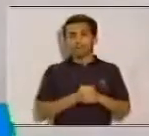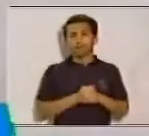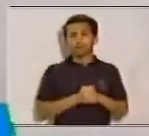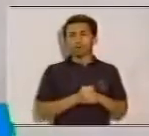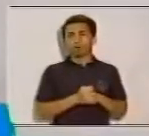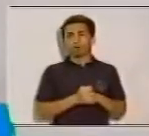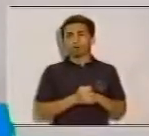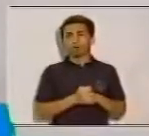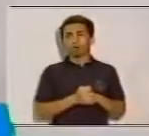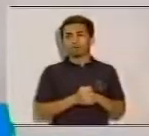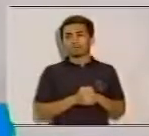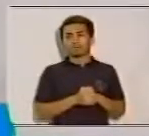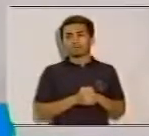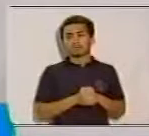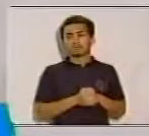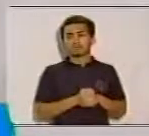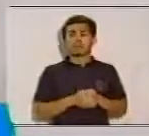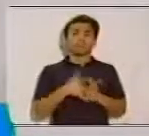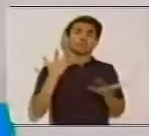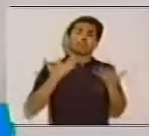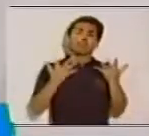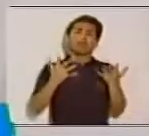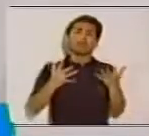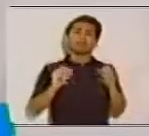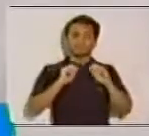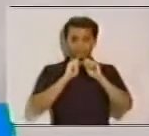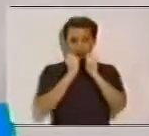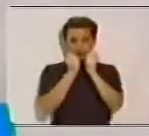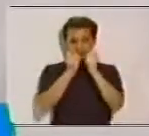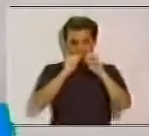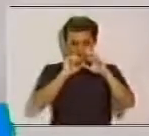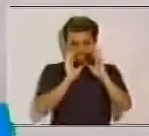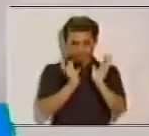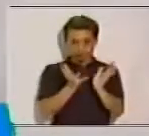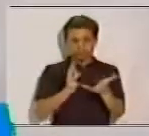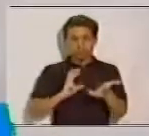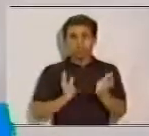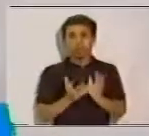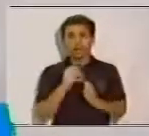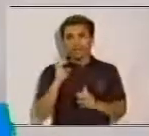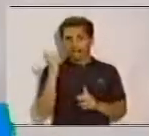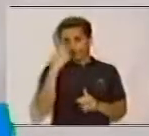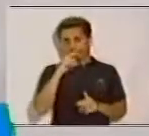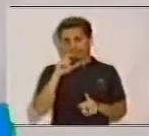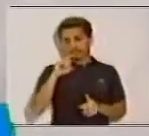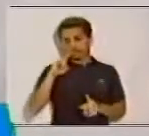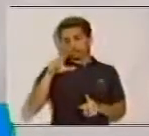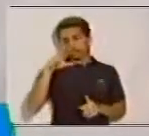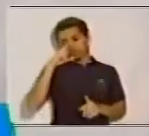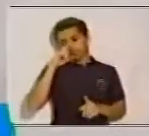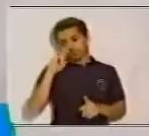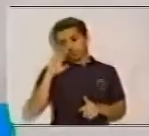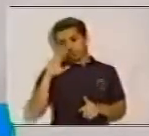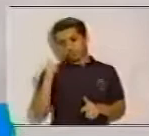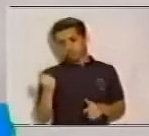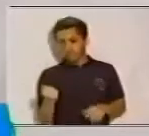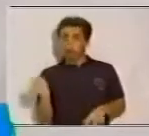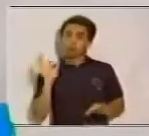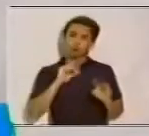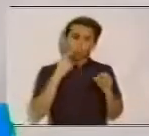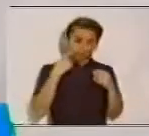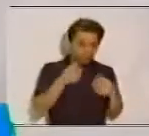Tal vez en una escultura, tal vez en una figura de Instagram, tal vez se